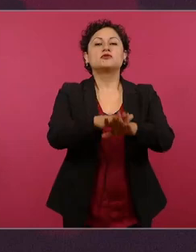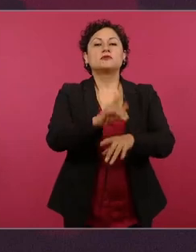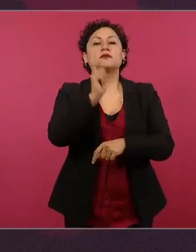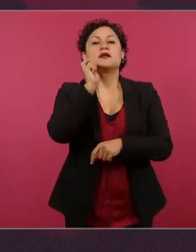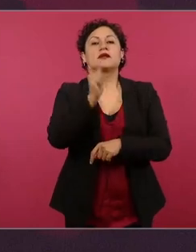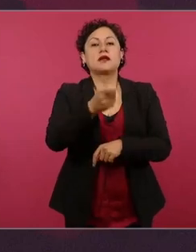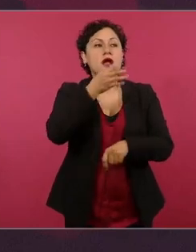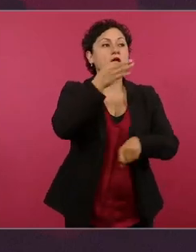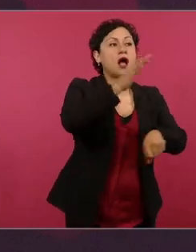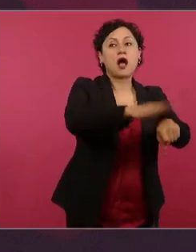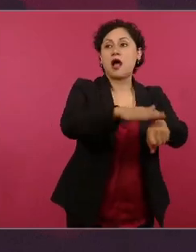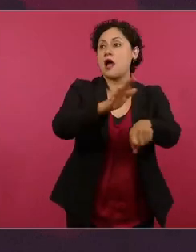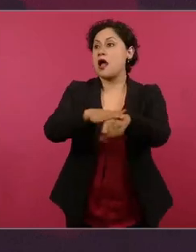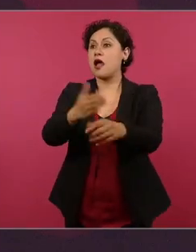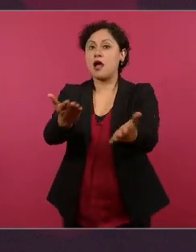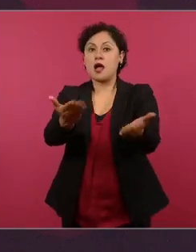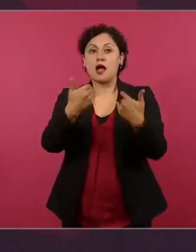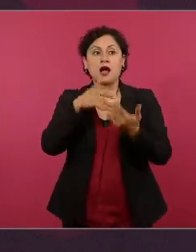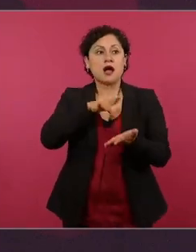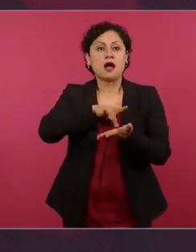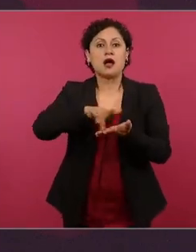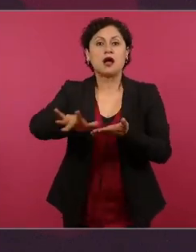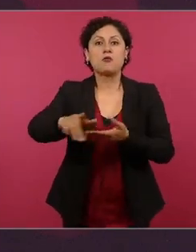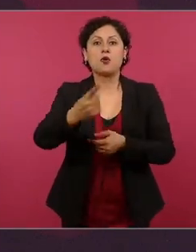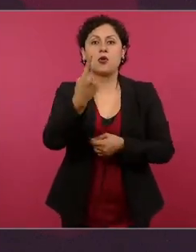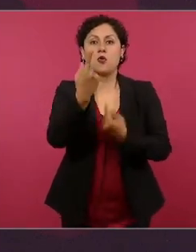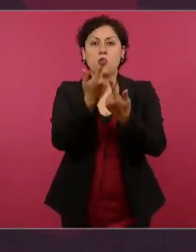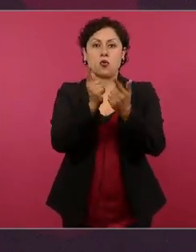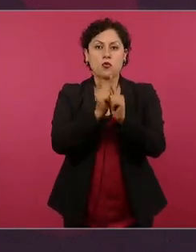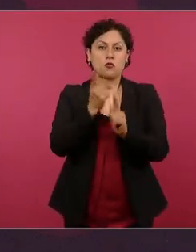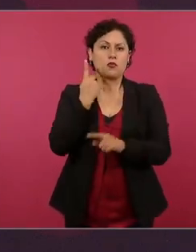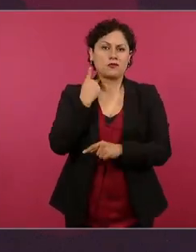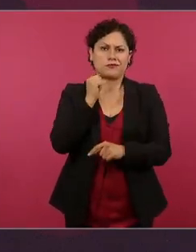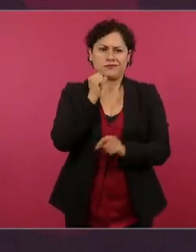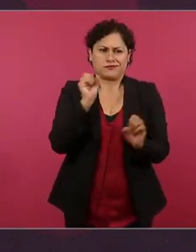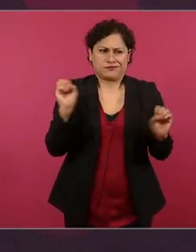partido, no, para nada. Es más,